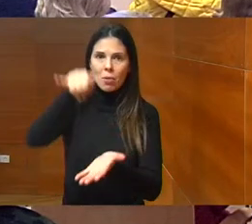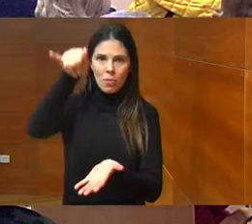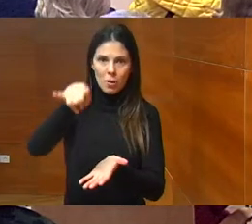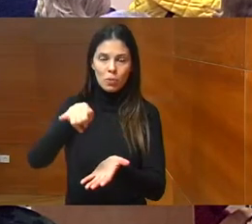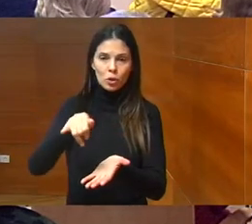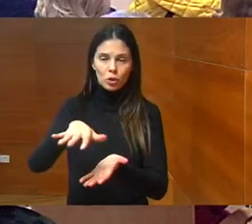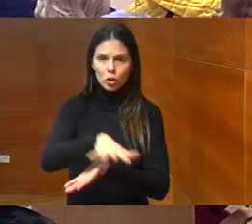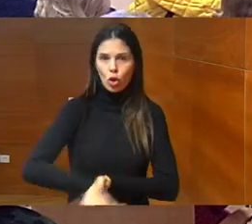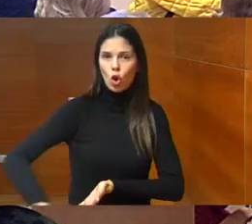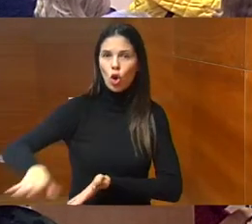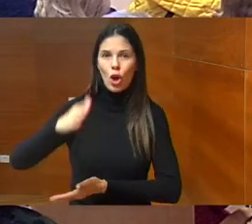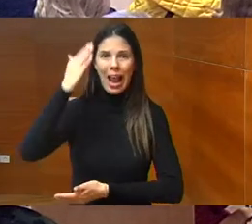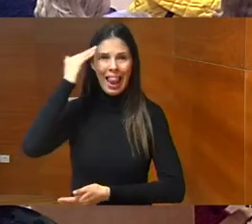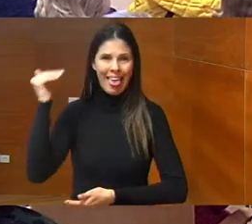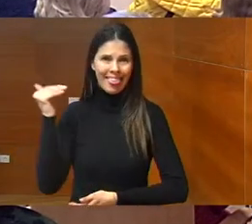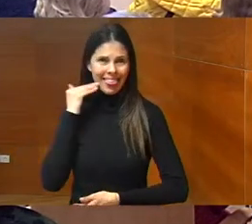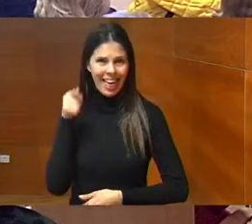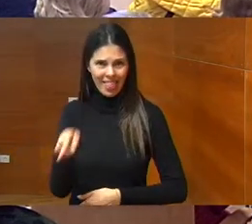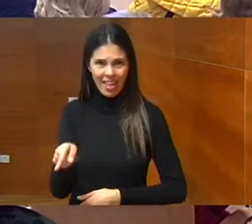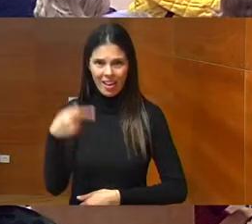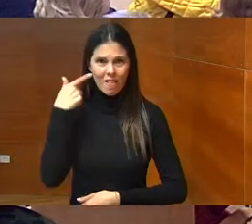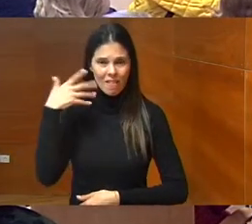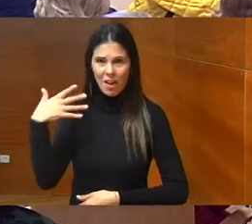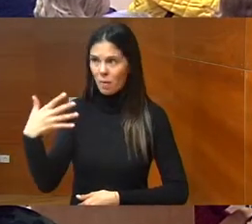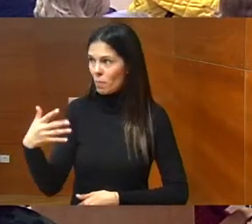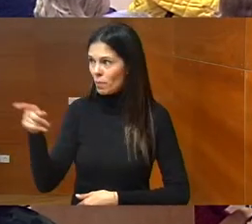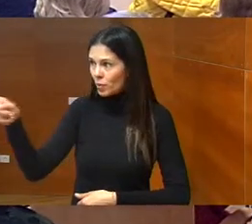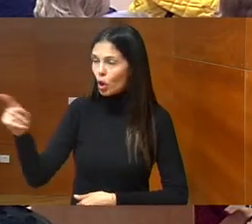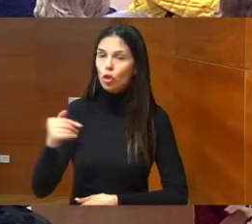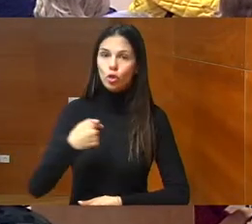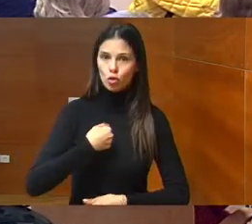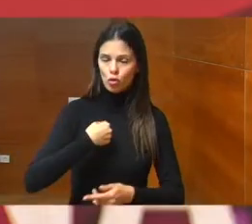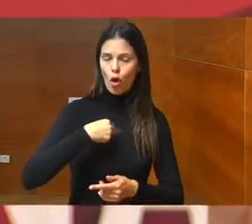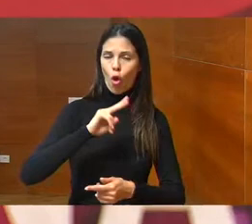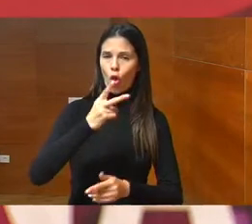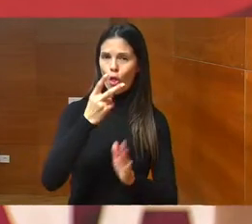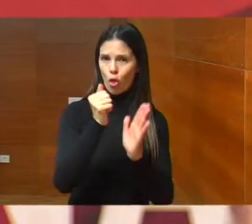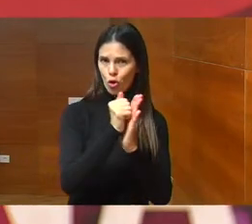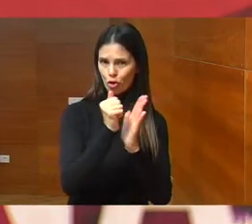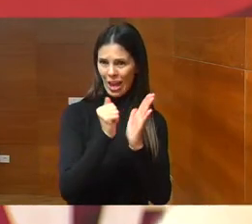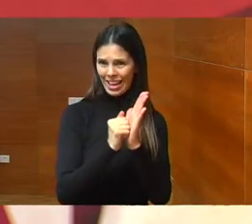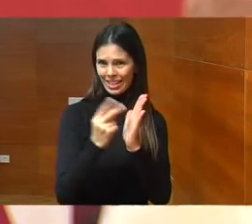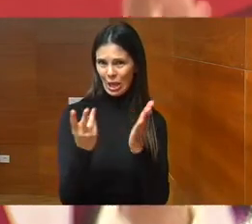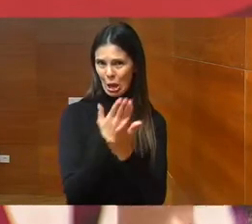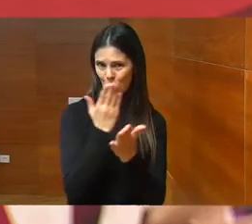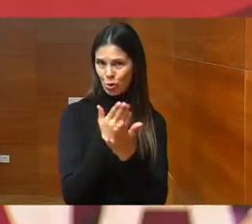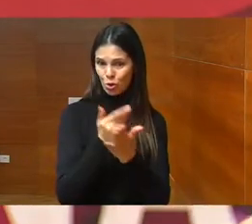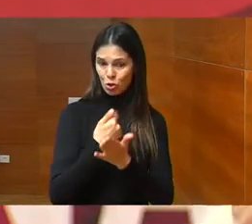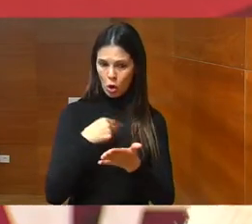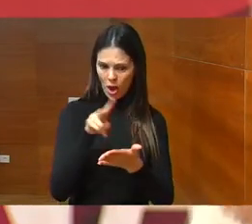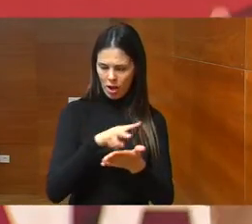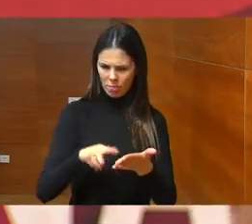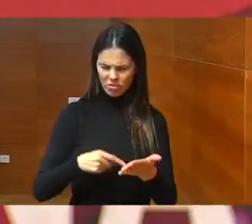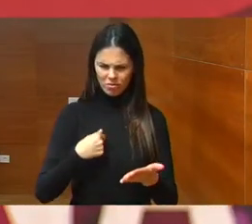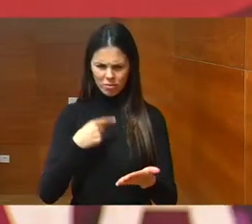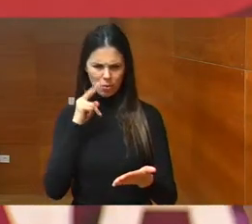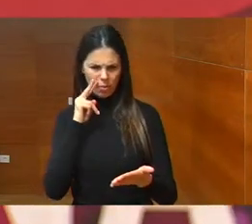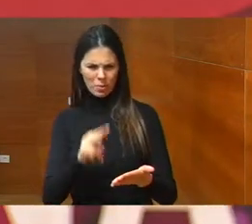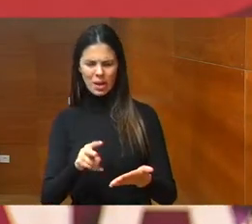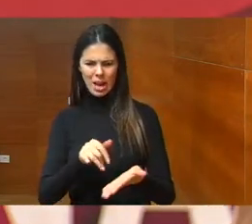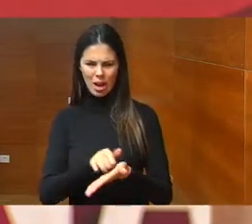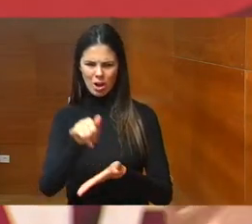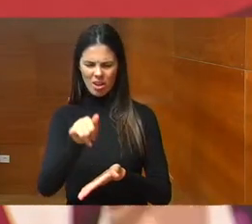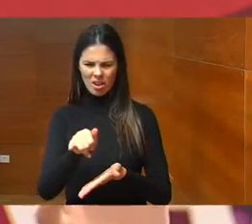de lanzada sobre el geoescribí dos artículos pero claro cuando estaba trans oceánico un aeropuerto